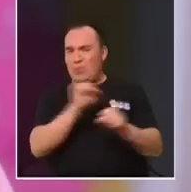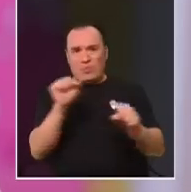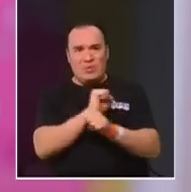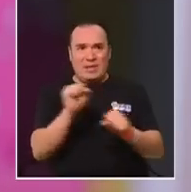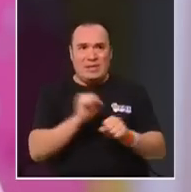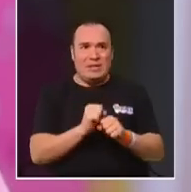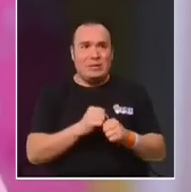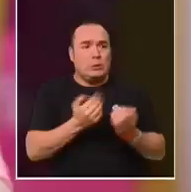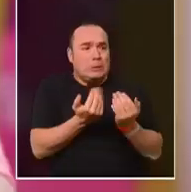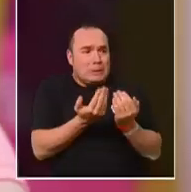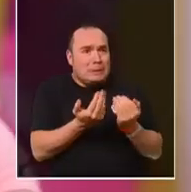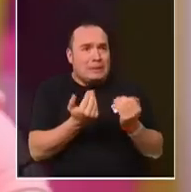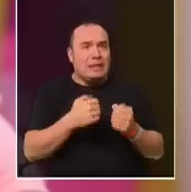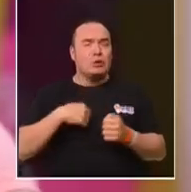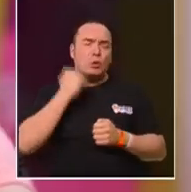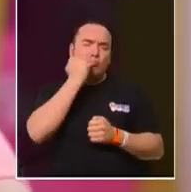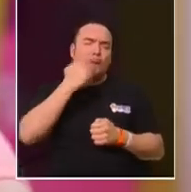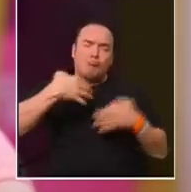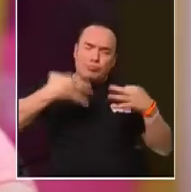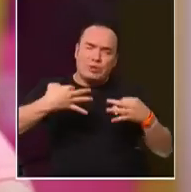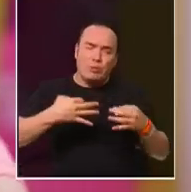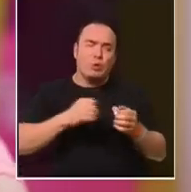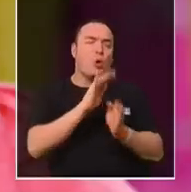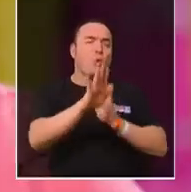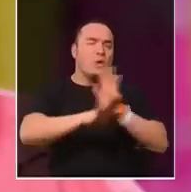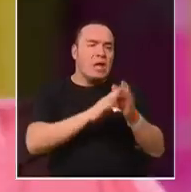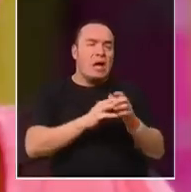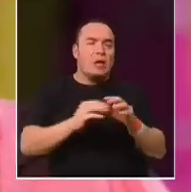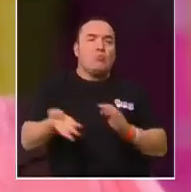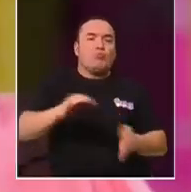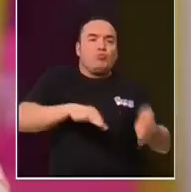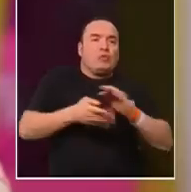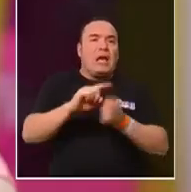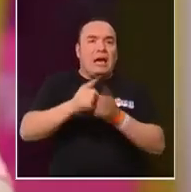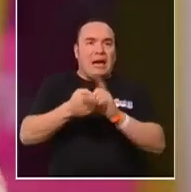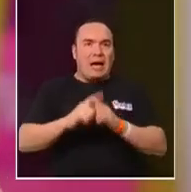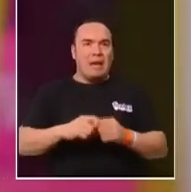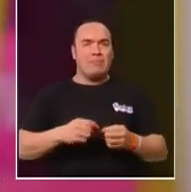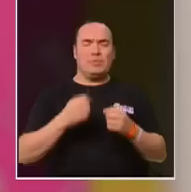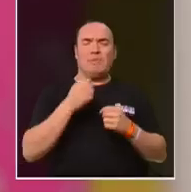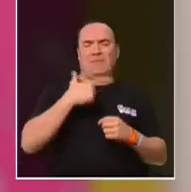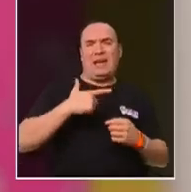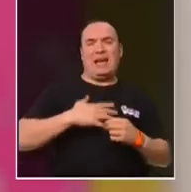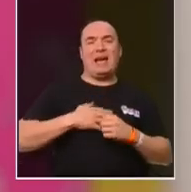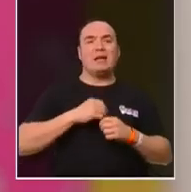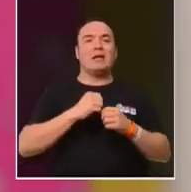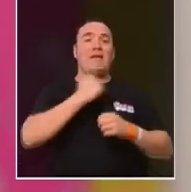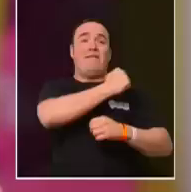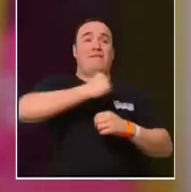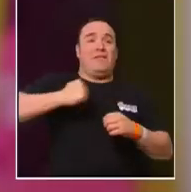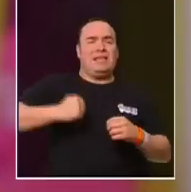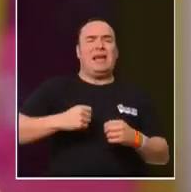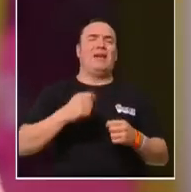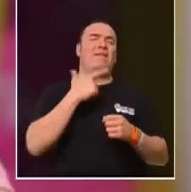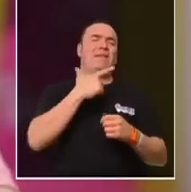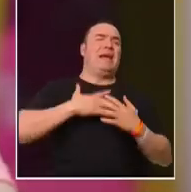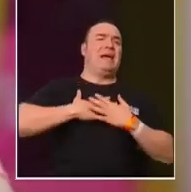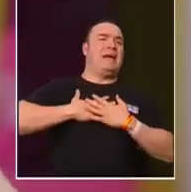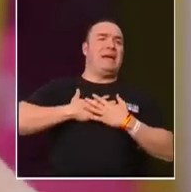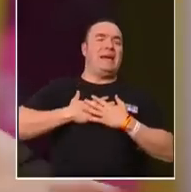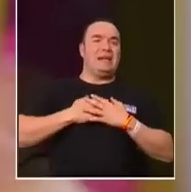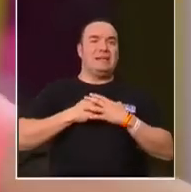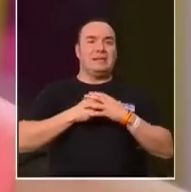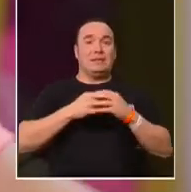a ser cariñosa con él, cuidarlo, cambiarlo. Genial, bañarlo, súper genial. Abrocharle